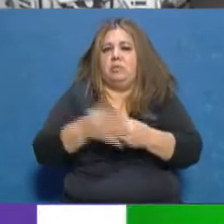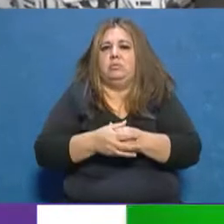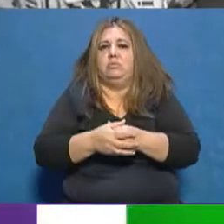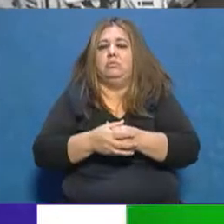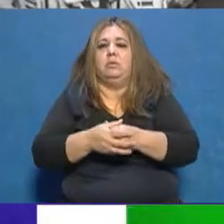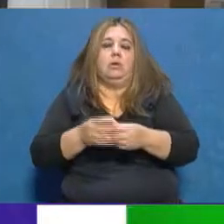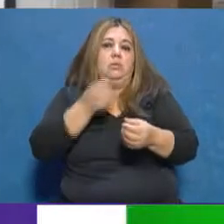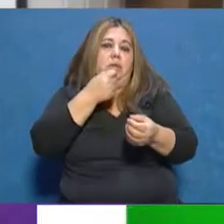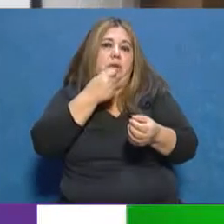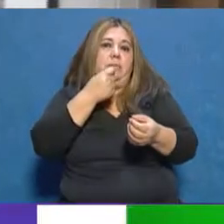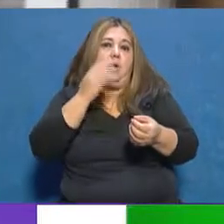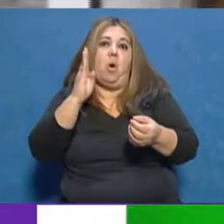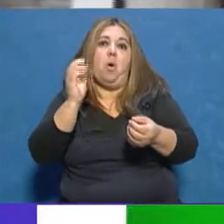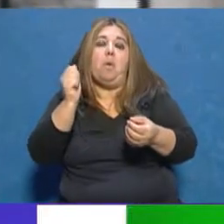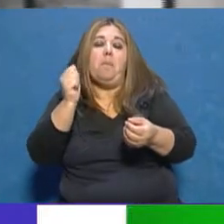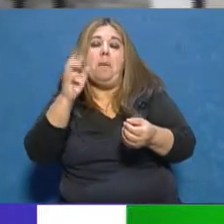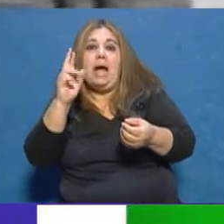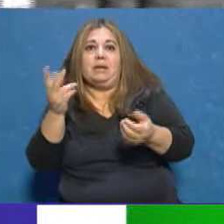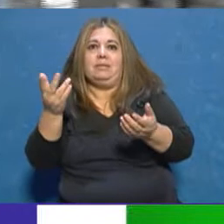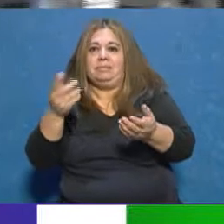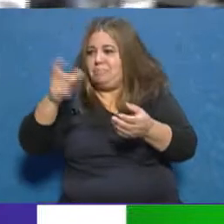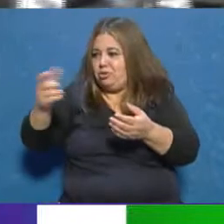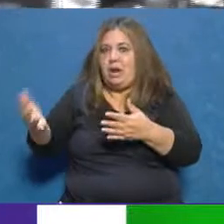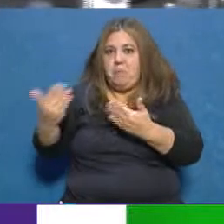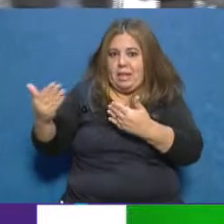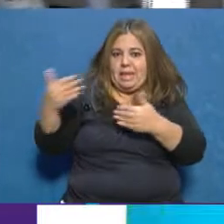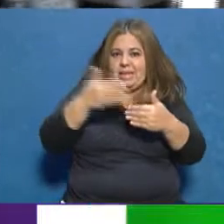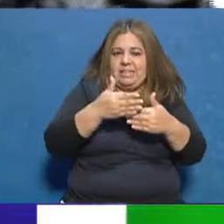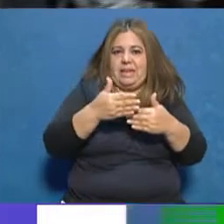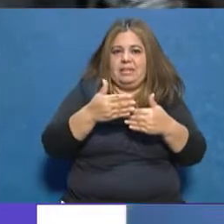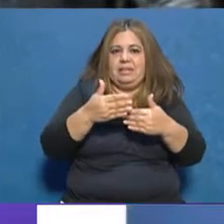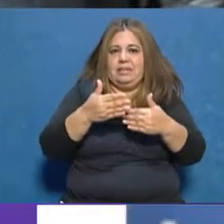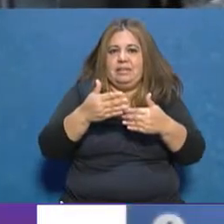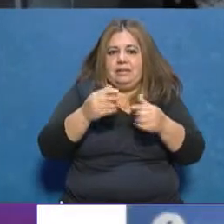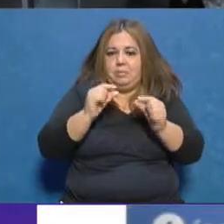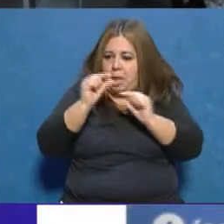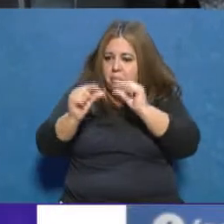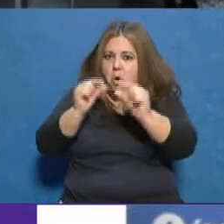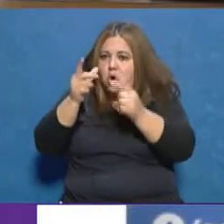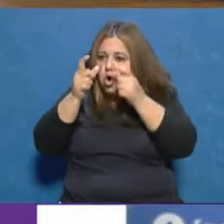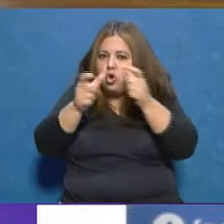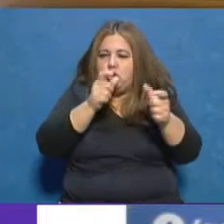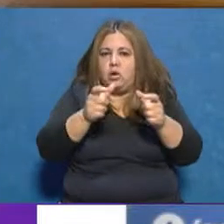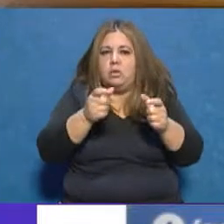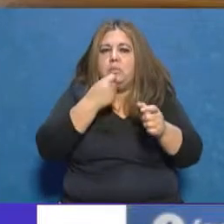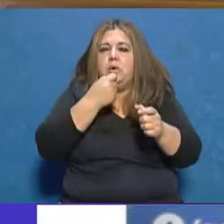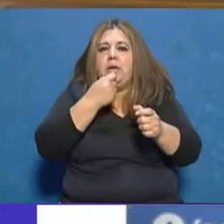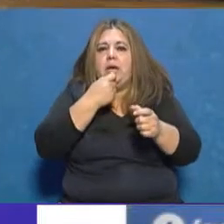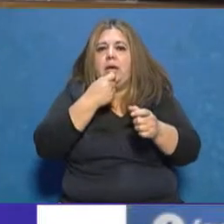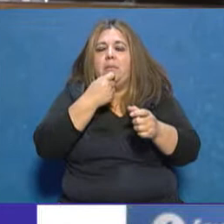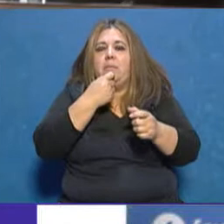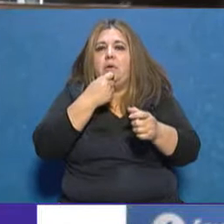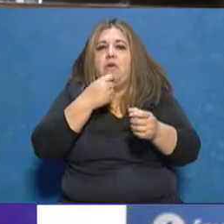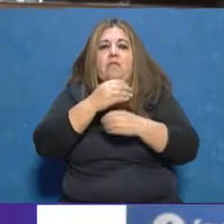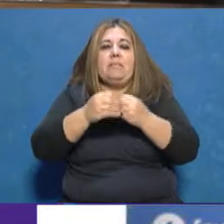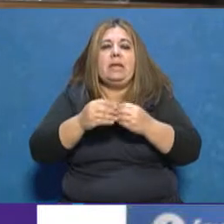contención para la gente y podríamos tenerla distanciada y controlada. Y no lo que está sucediendo ahora, que te piden cuatro pizzas para una familia de cuatro, no se